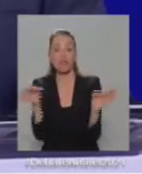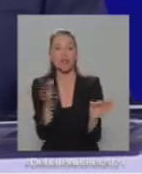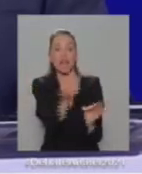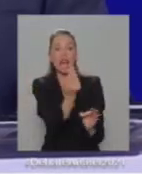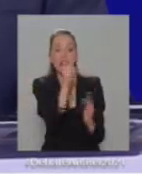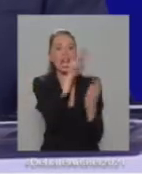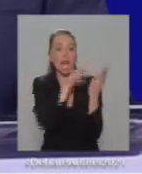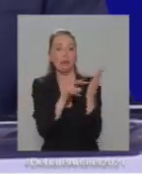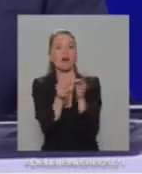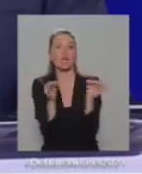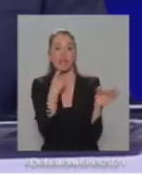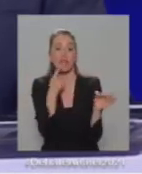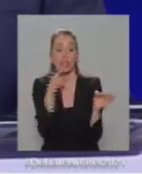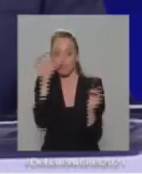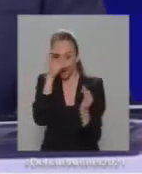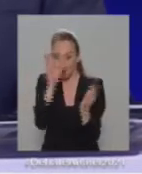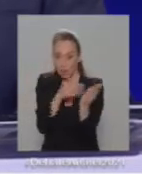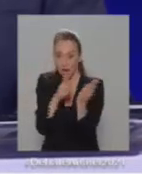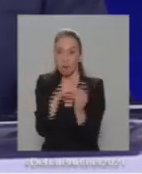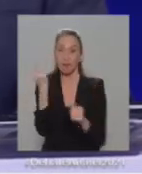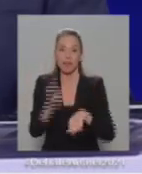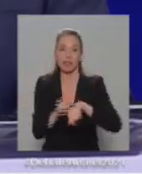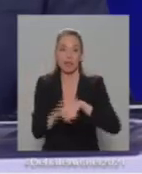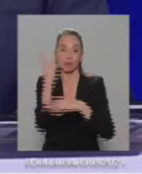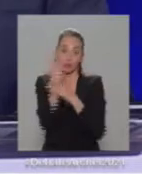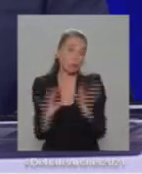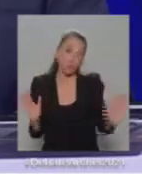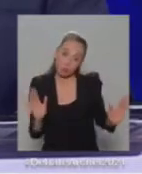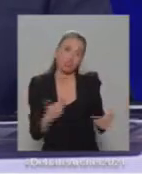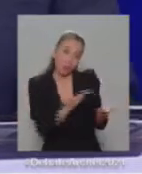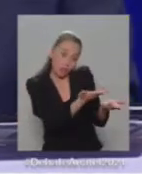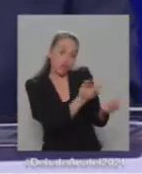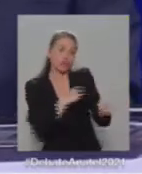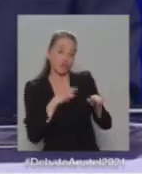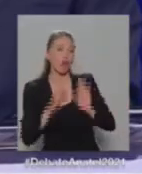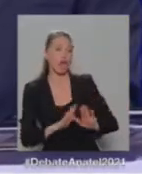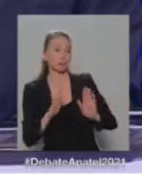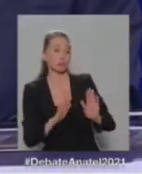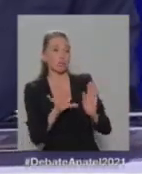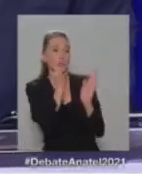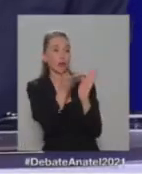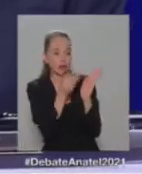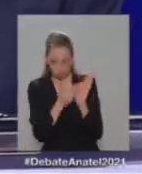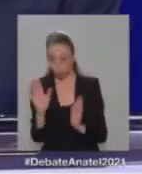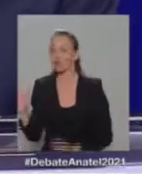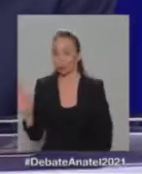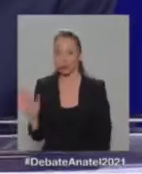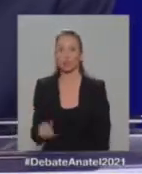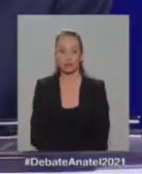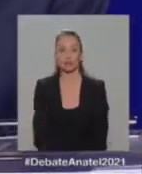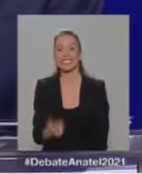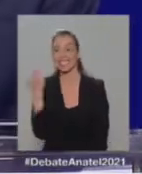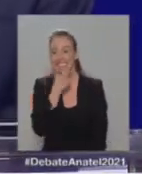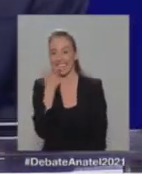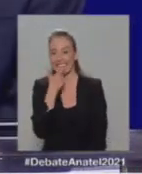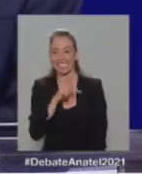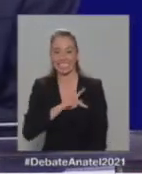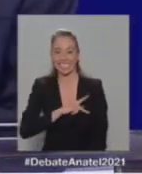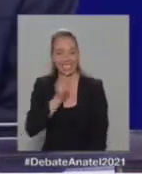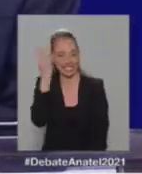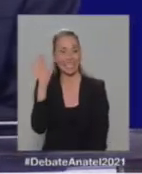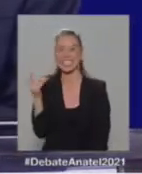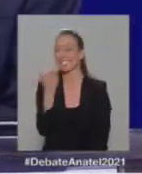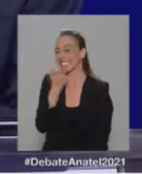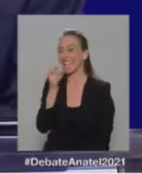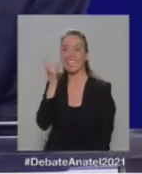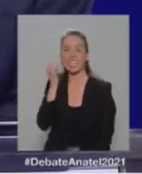Más para la continuidad, Sebastián Sichel, independiente por las colectividades de Renovación Nacional UDI y también del PRI y